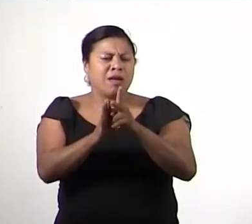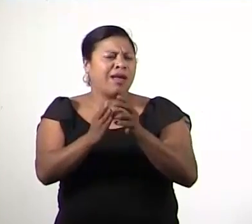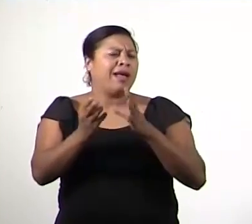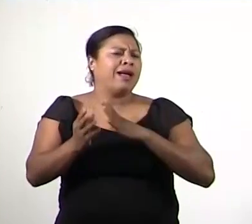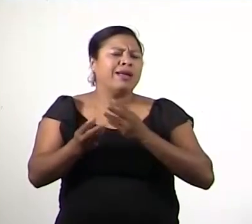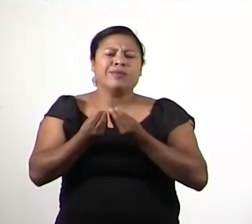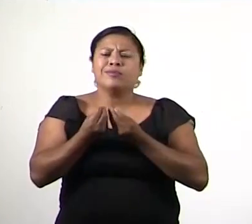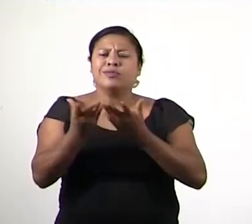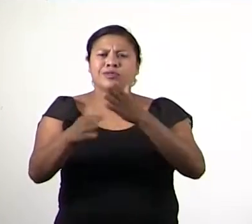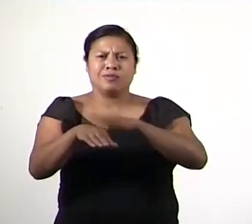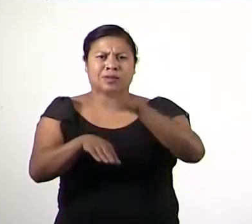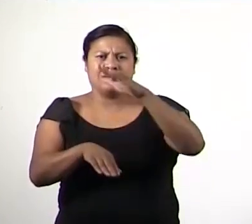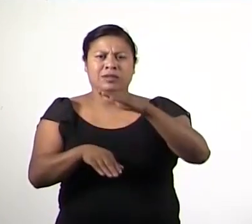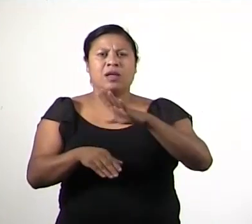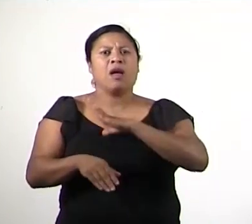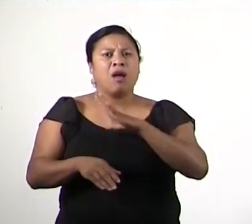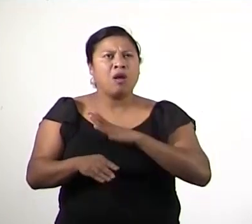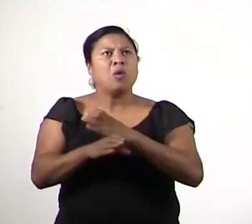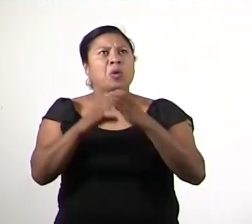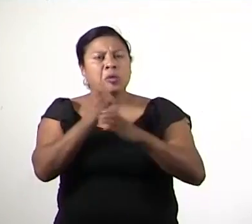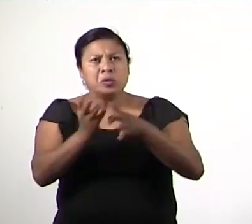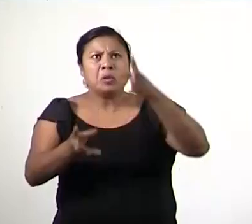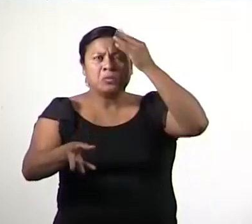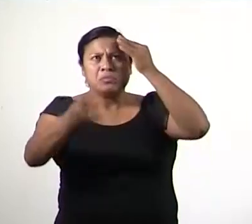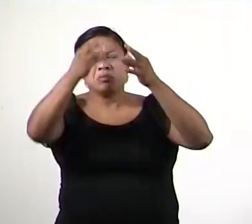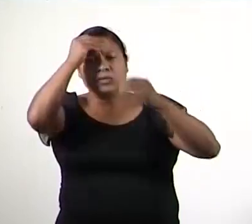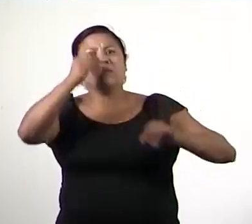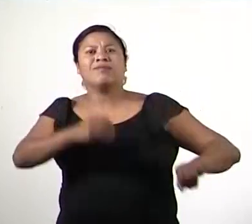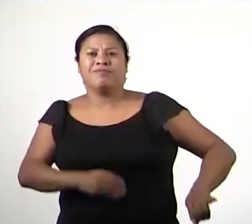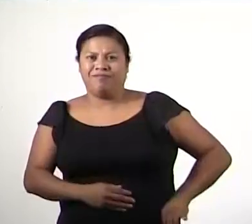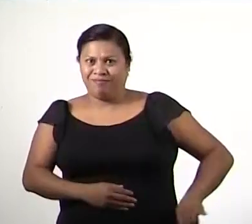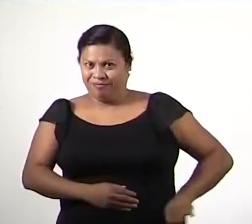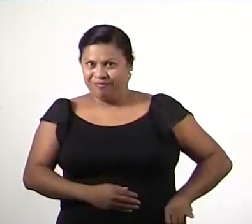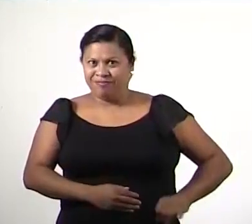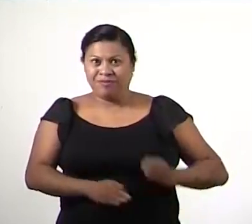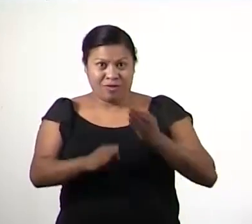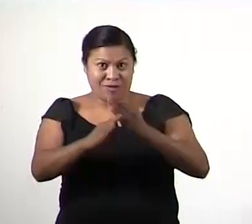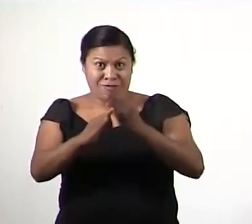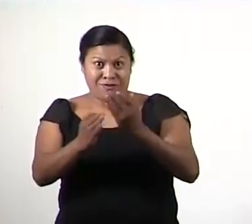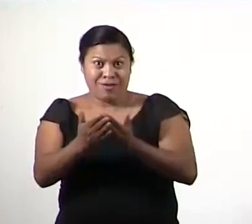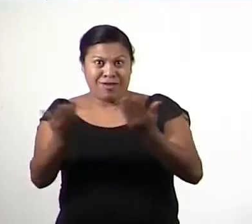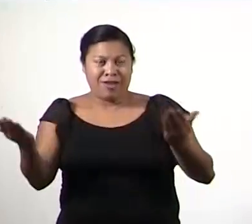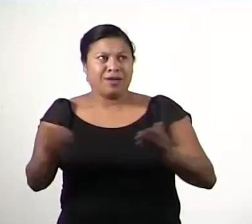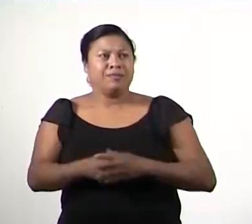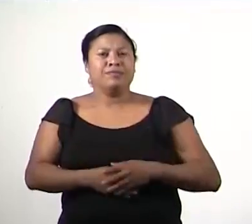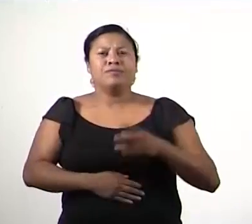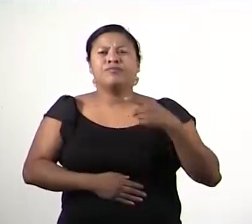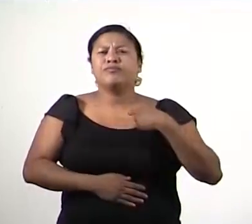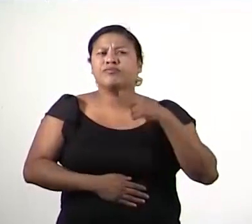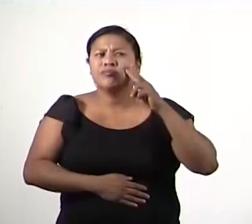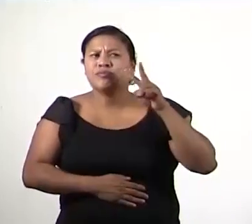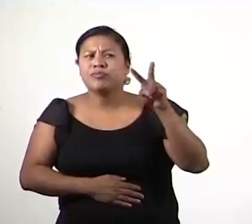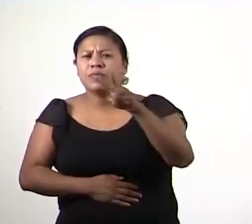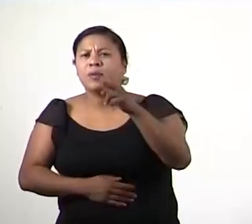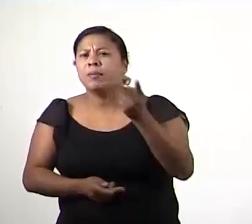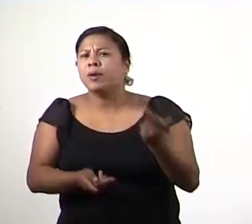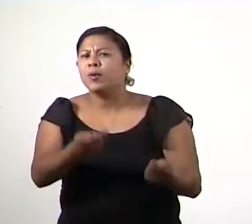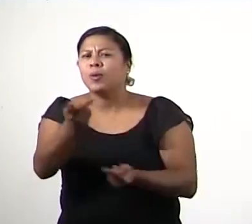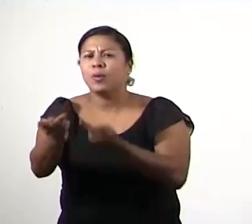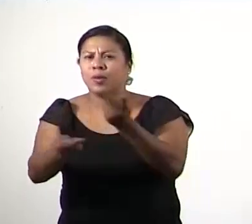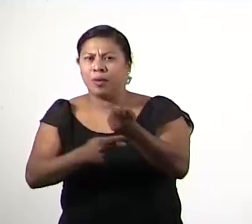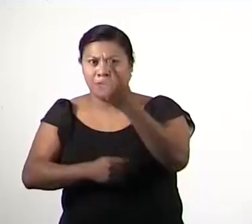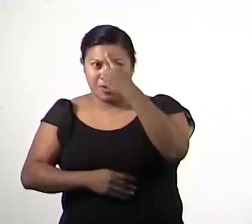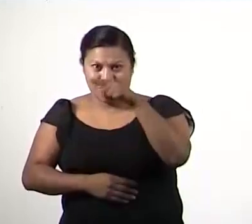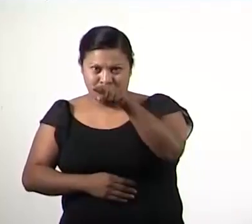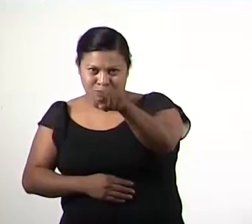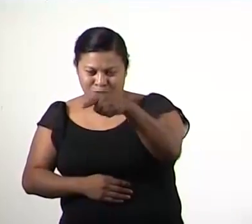muchos más con datos muy interesantes. Pero ahora vamos a hacer algunas preguntas para que